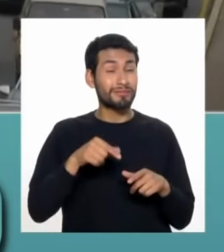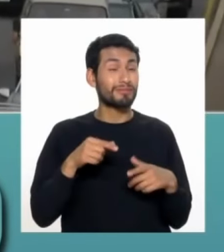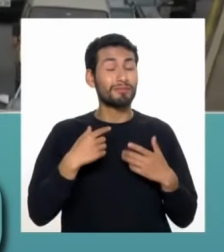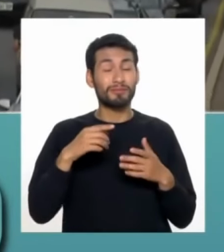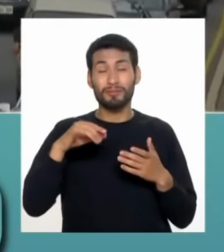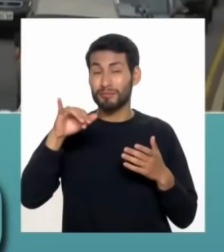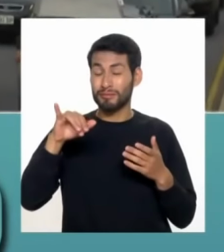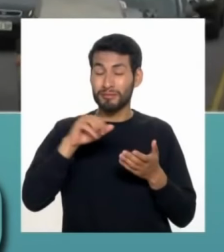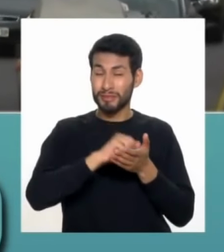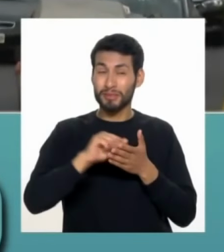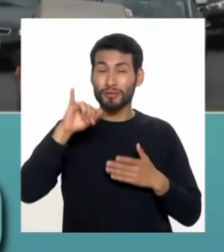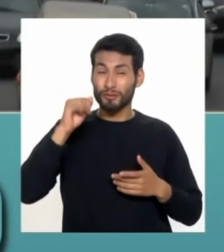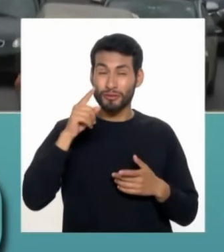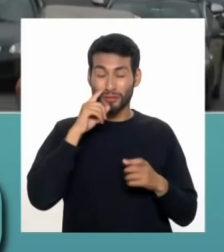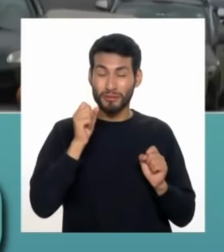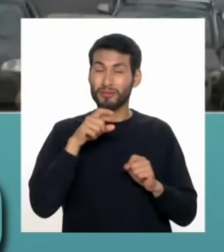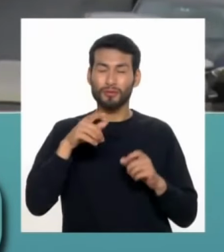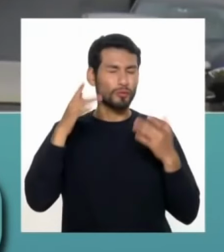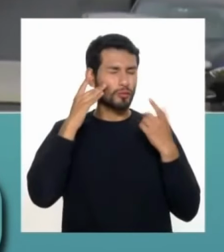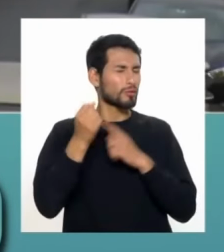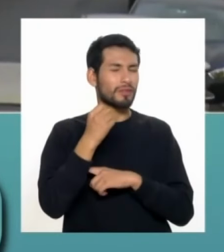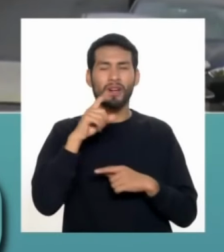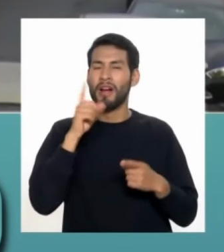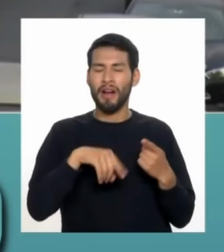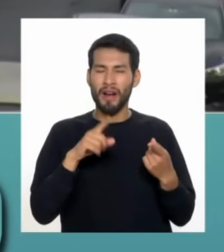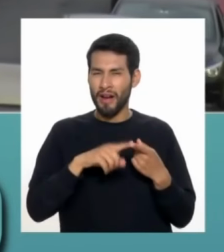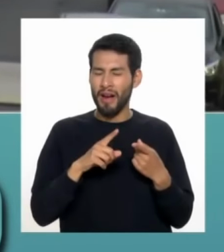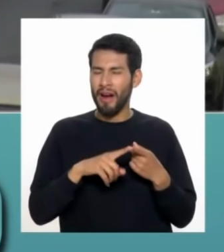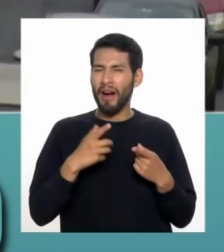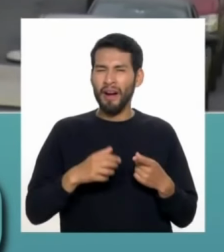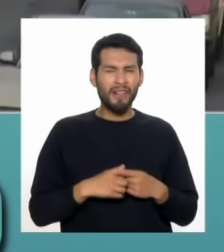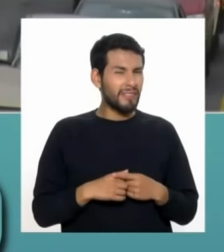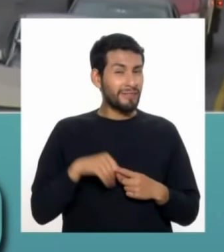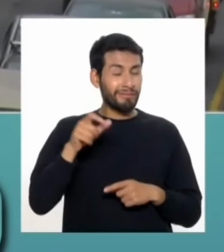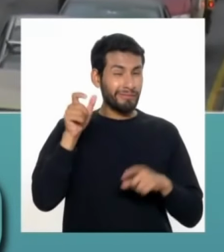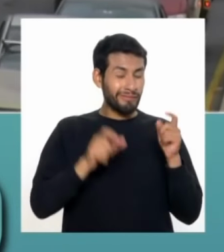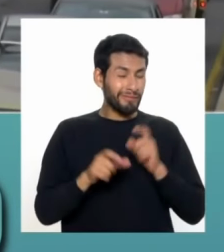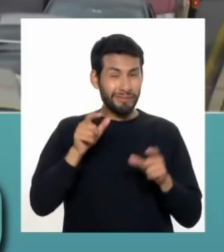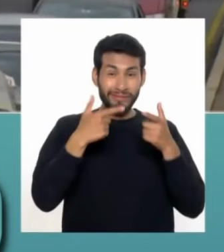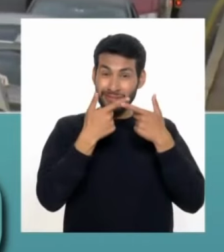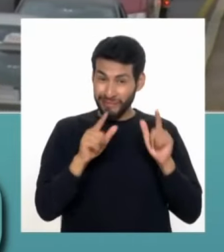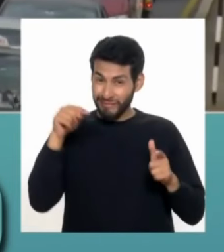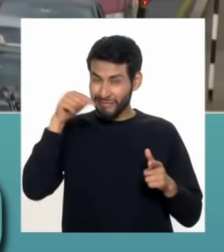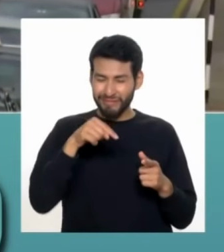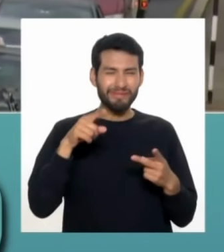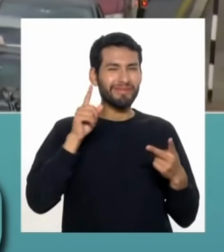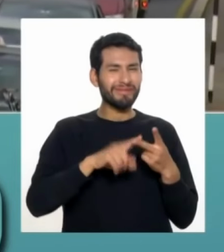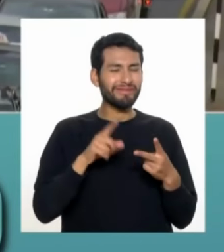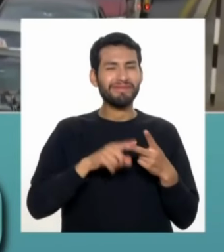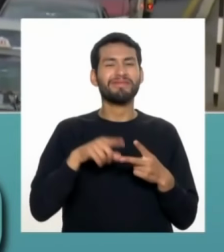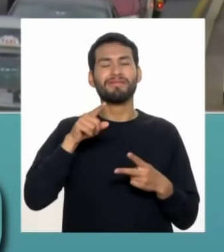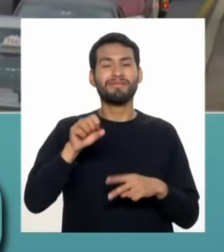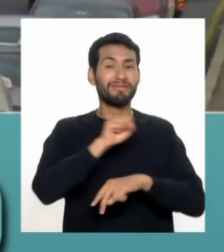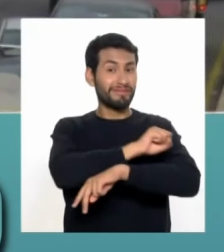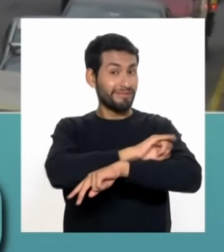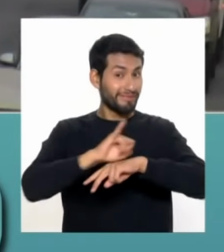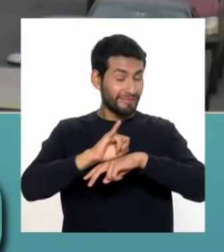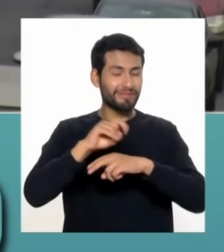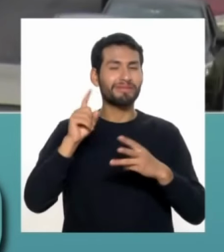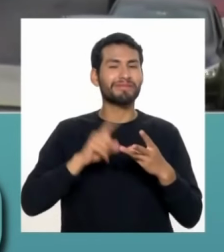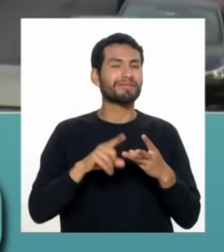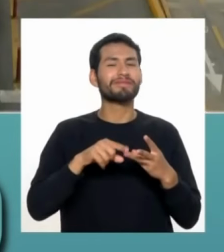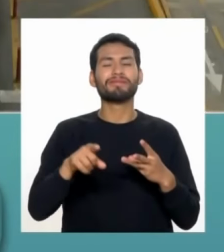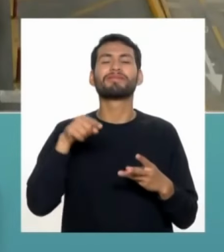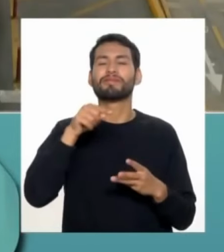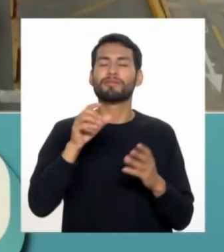mes de junio tuvieron más nivel de ruido fueron el distrito de Pueblo Libre, el distrito de San Isidro y el distrito